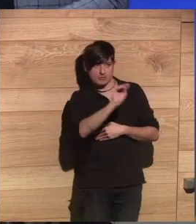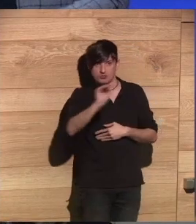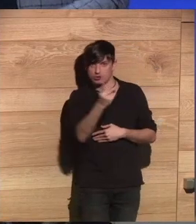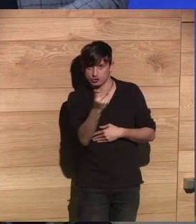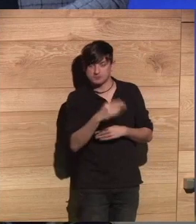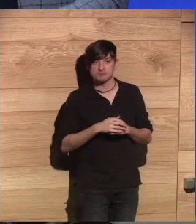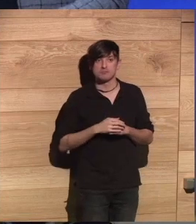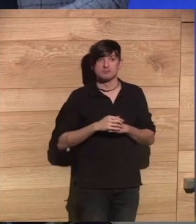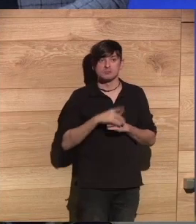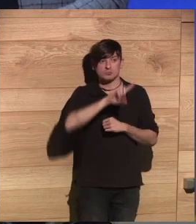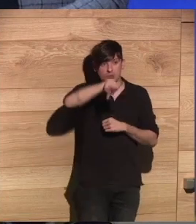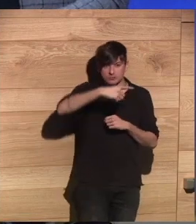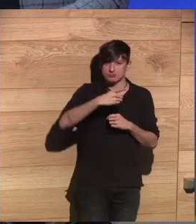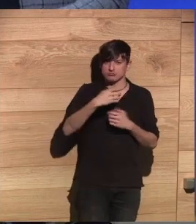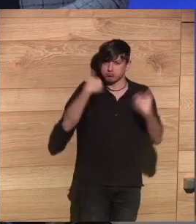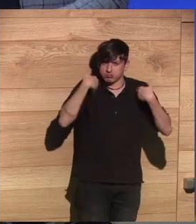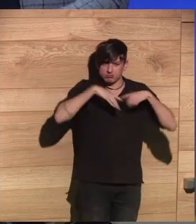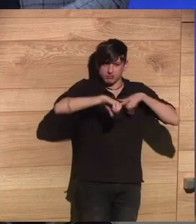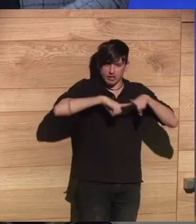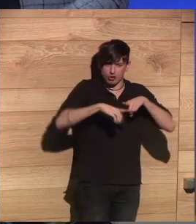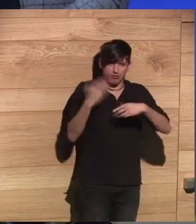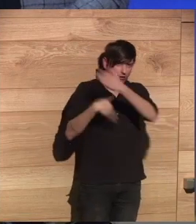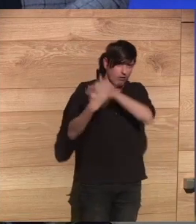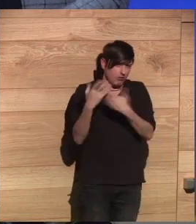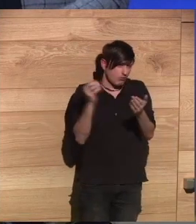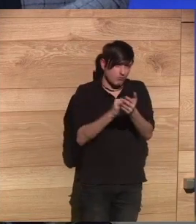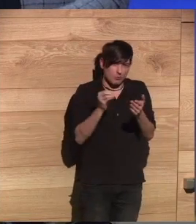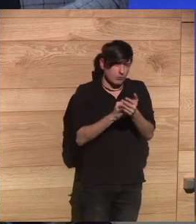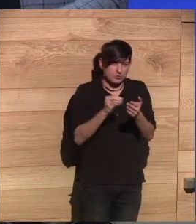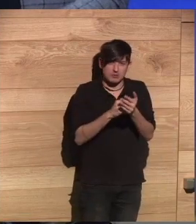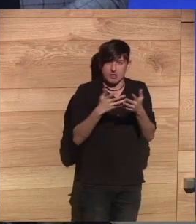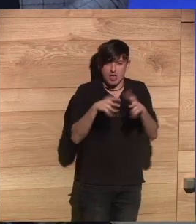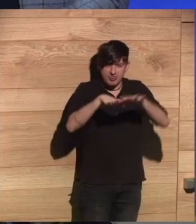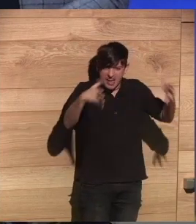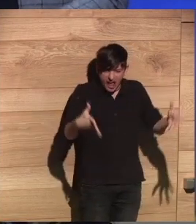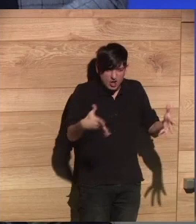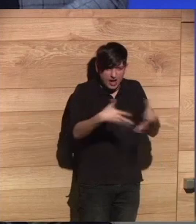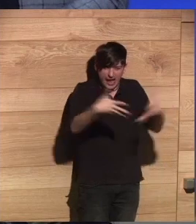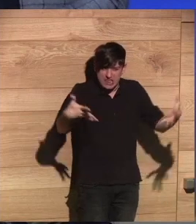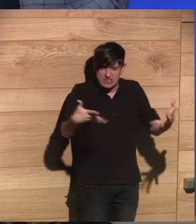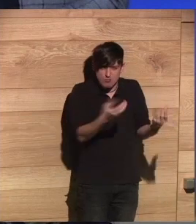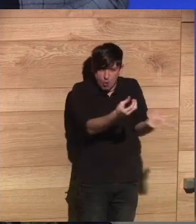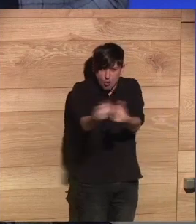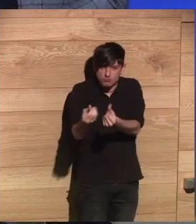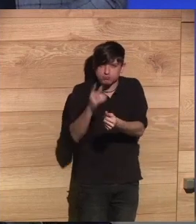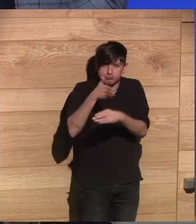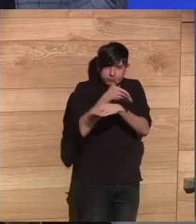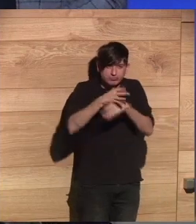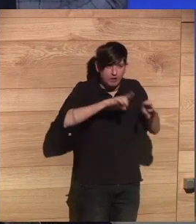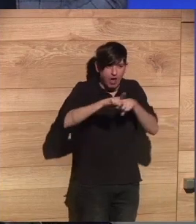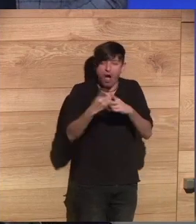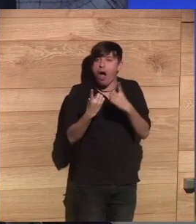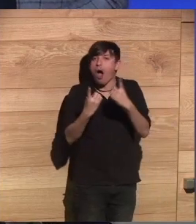estado dirigiendo y cantando en muchos y grandes escenarios. ¿Hay algún lugar donde